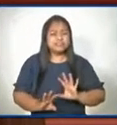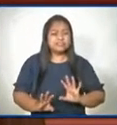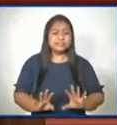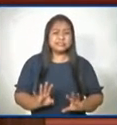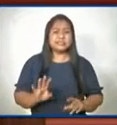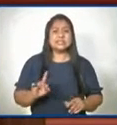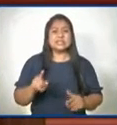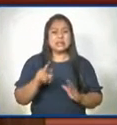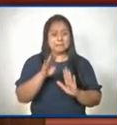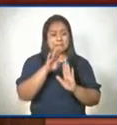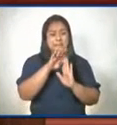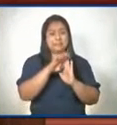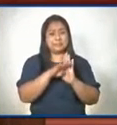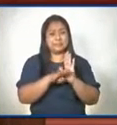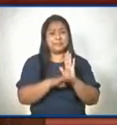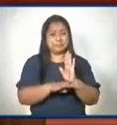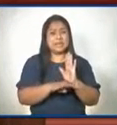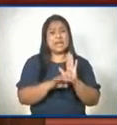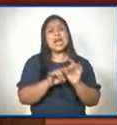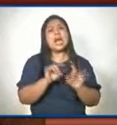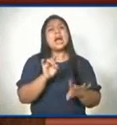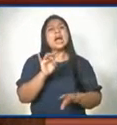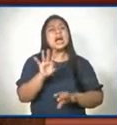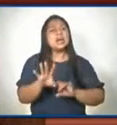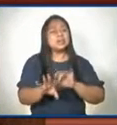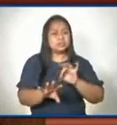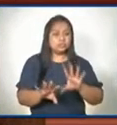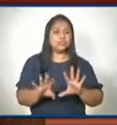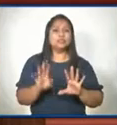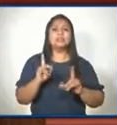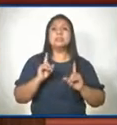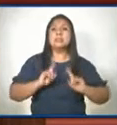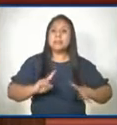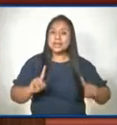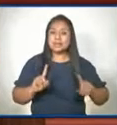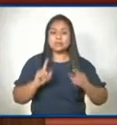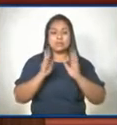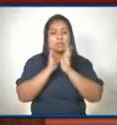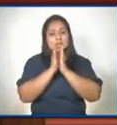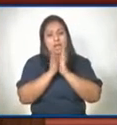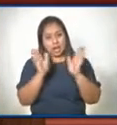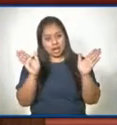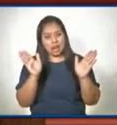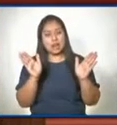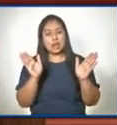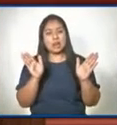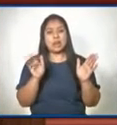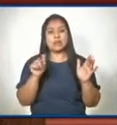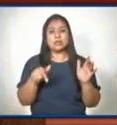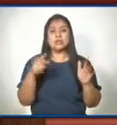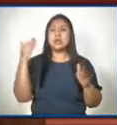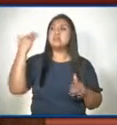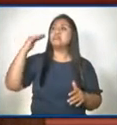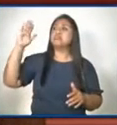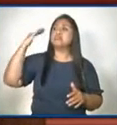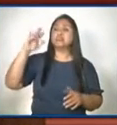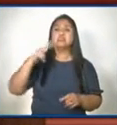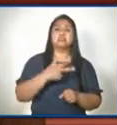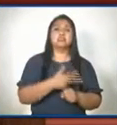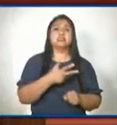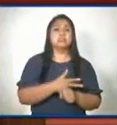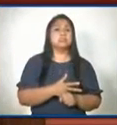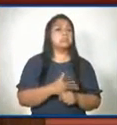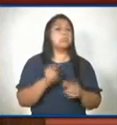algunas bajas de algunos otros productos, pero en general las exportaciones de Guatemala